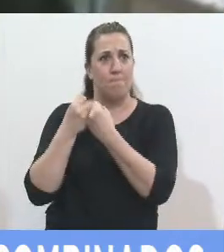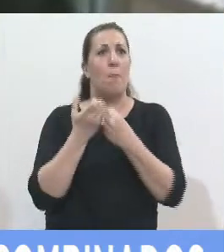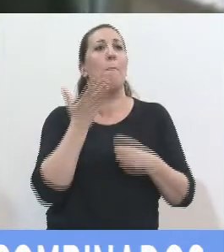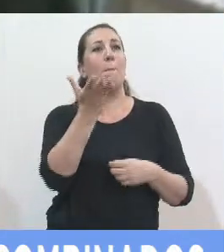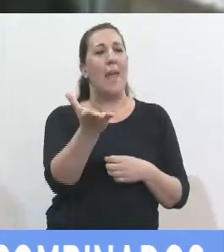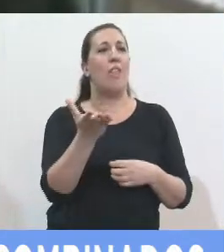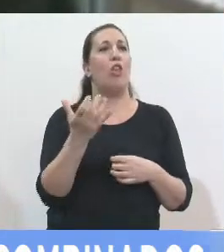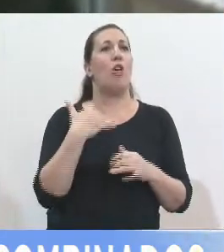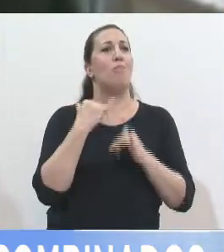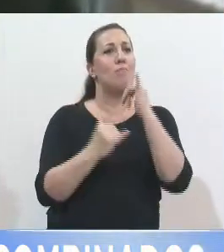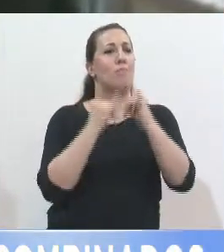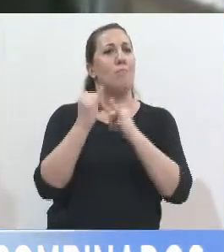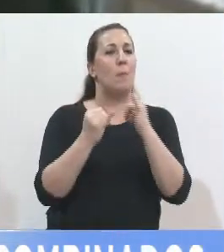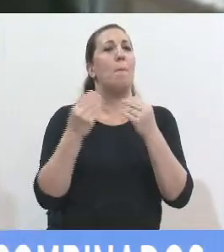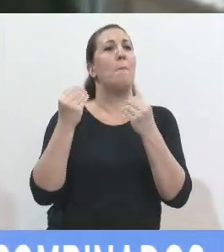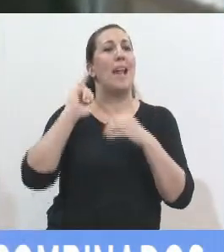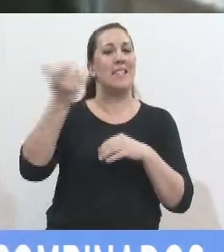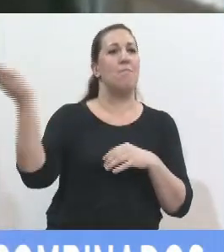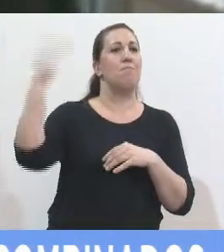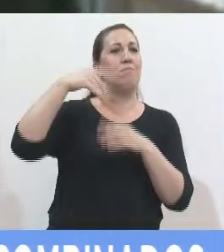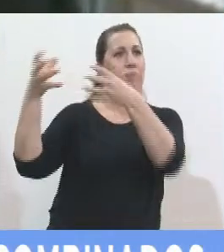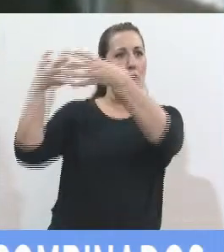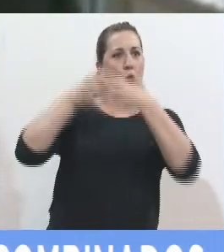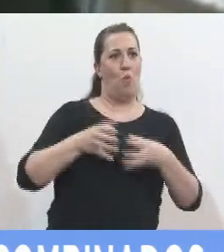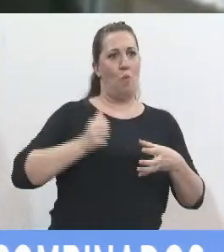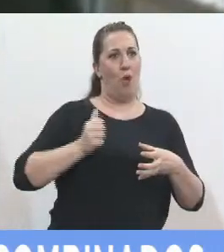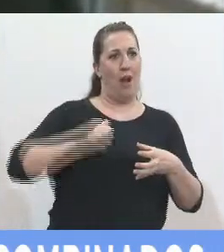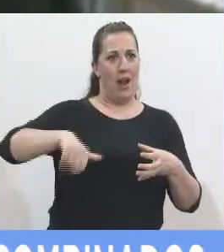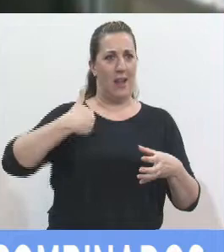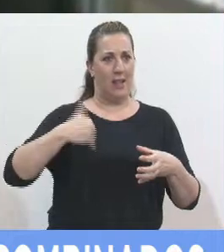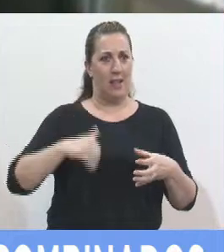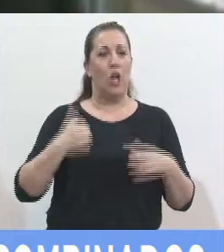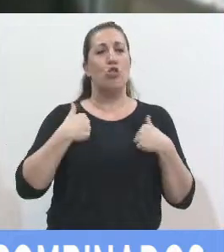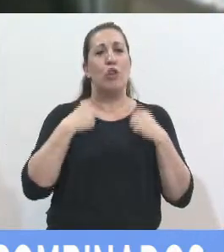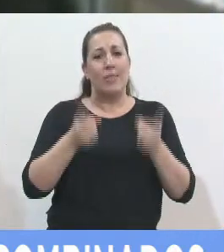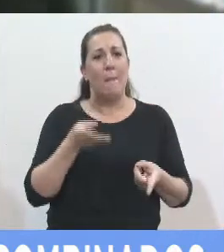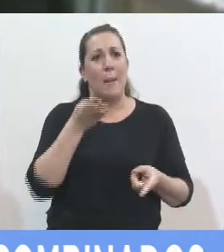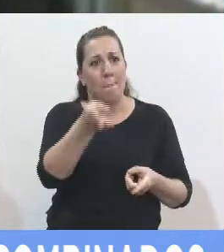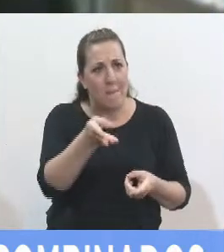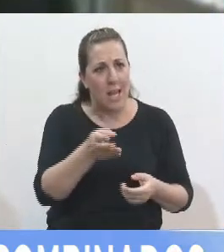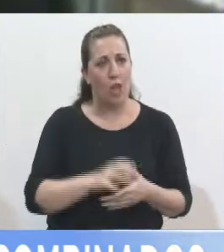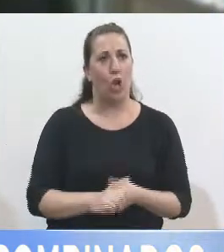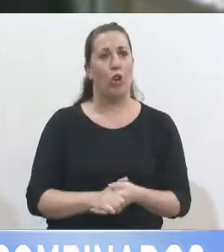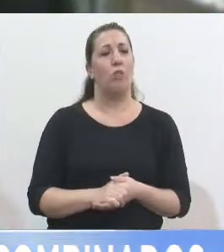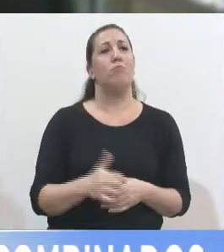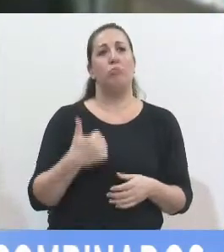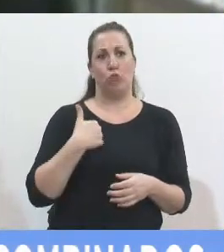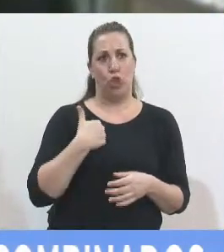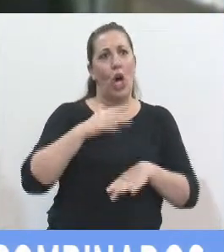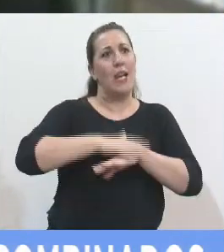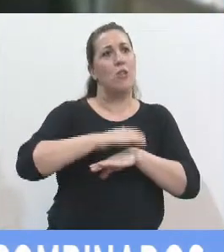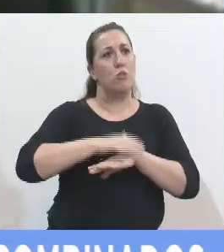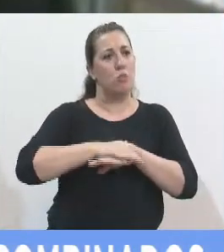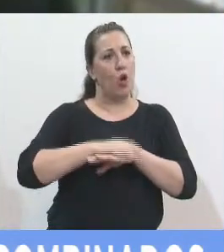para el egreso de tropas argentinas de nuestro país. En tal sentido, pido también, y haciéndome eco de las palabras de la